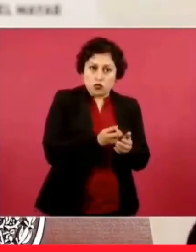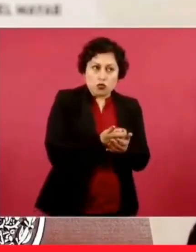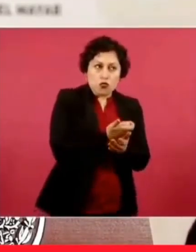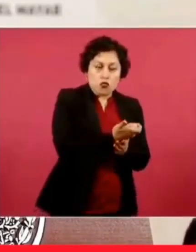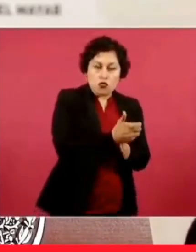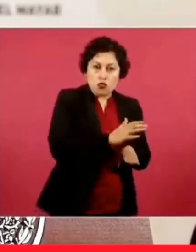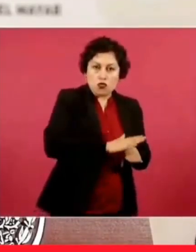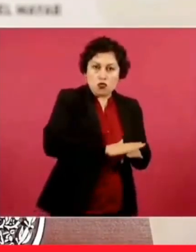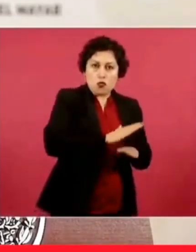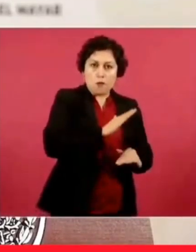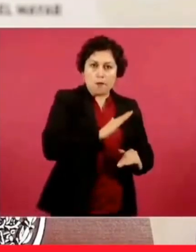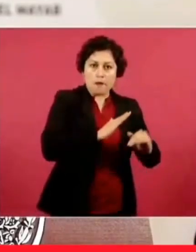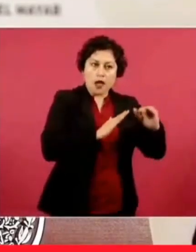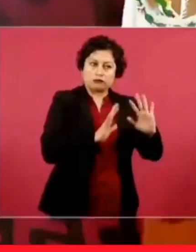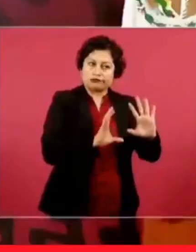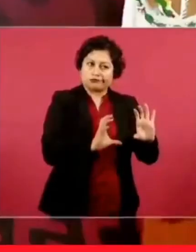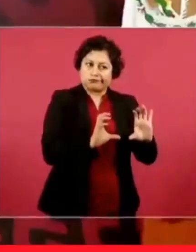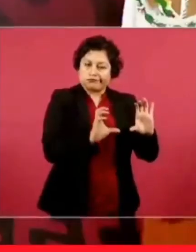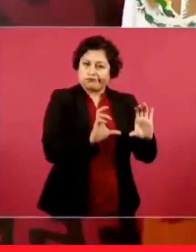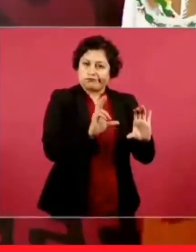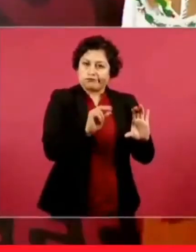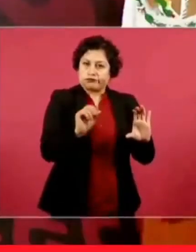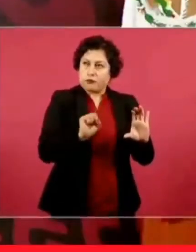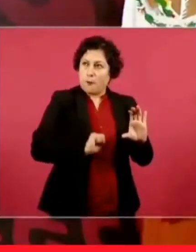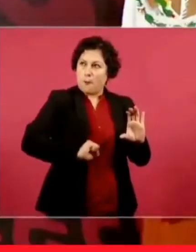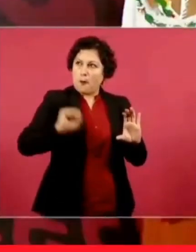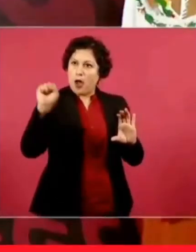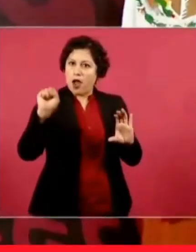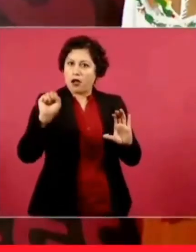aumentaba en automático la inflación.